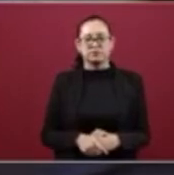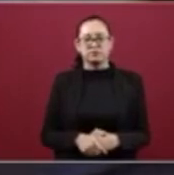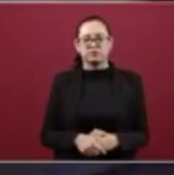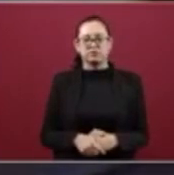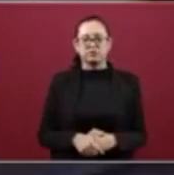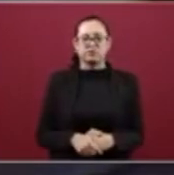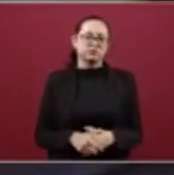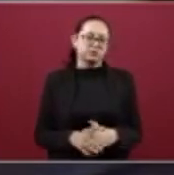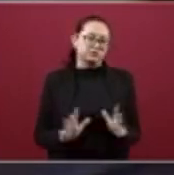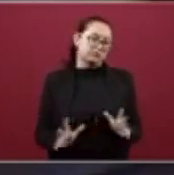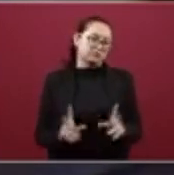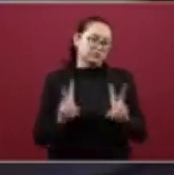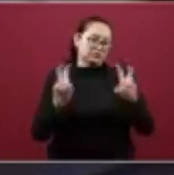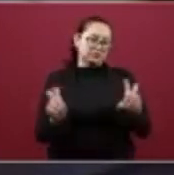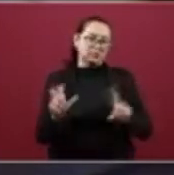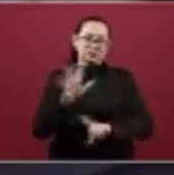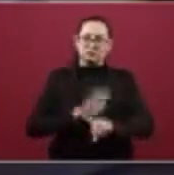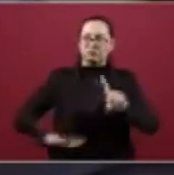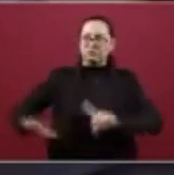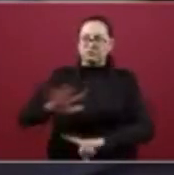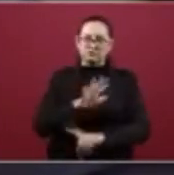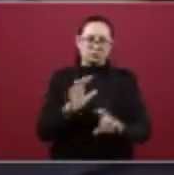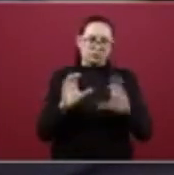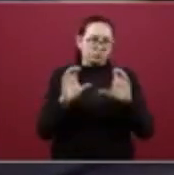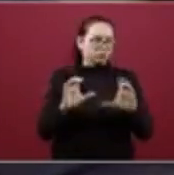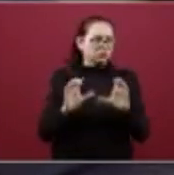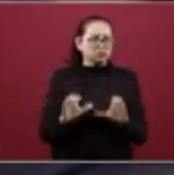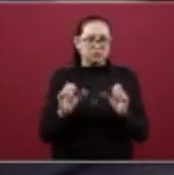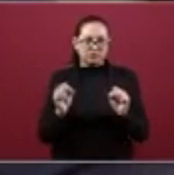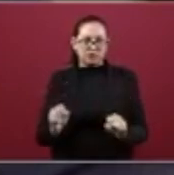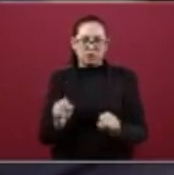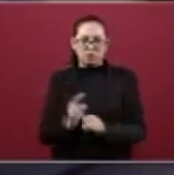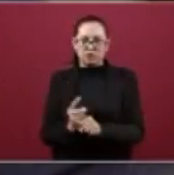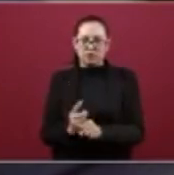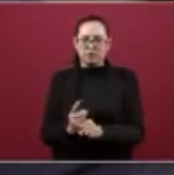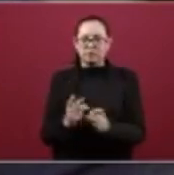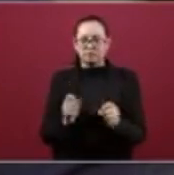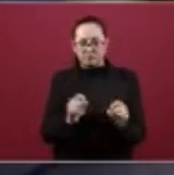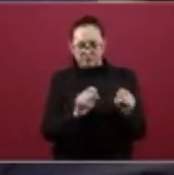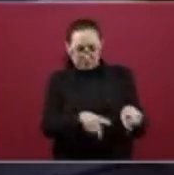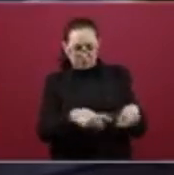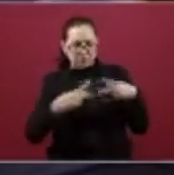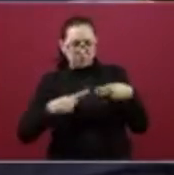Para cuestiones de seguridad, incluso de el mismo que lo adquirió